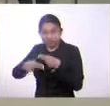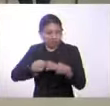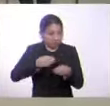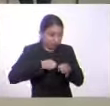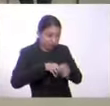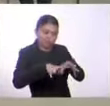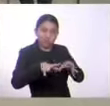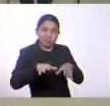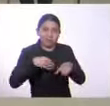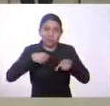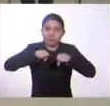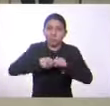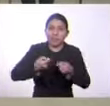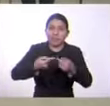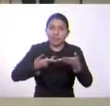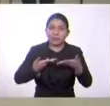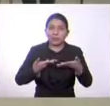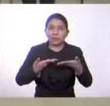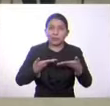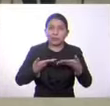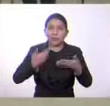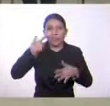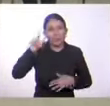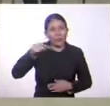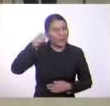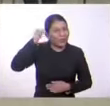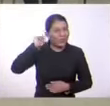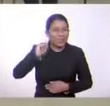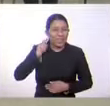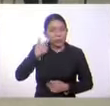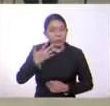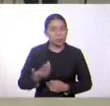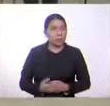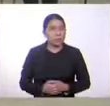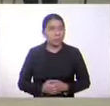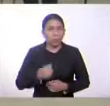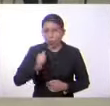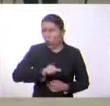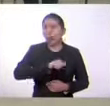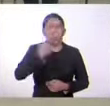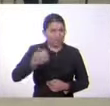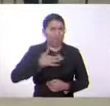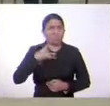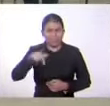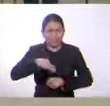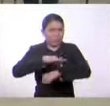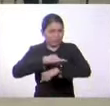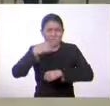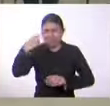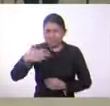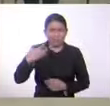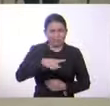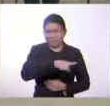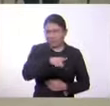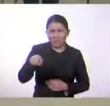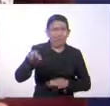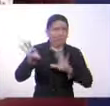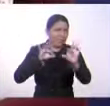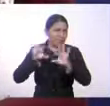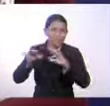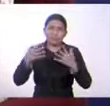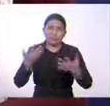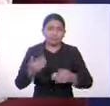correcto. Así como el caso de Gabriel, Federico mencionaba, hay muchos otros, hay algunos casos específicos que